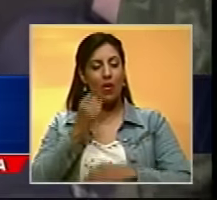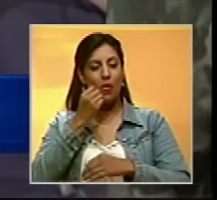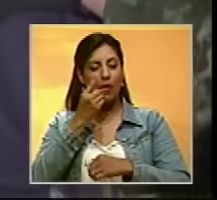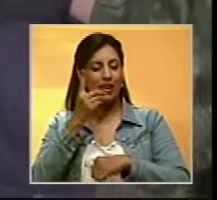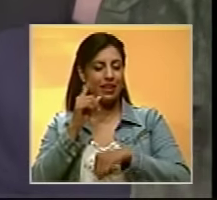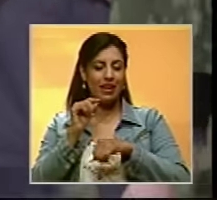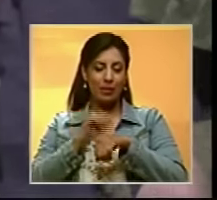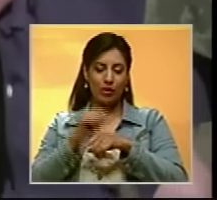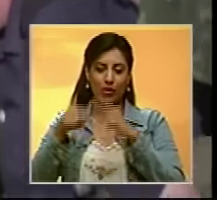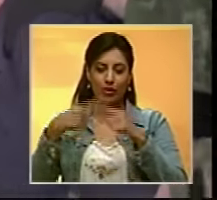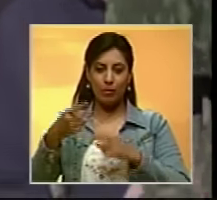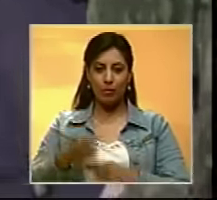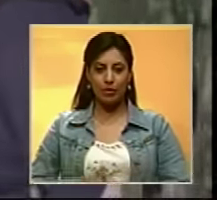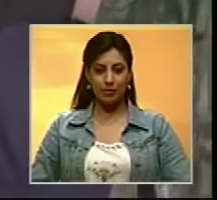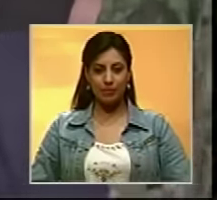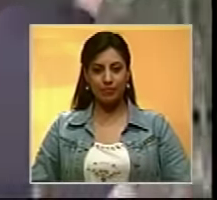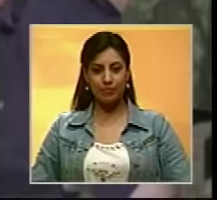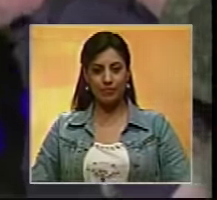Unidos